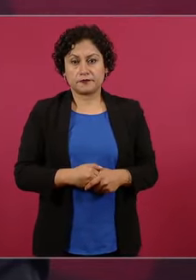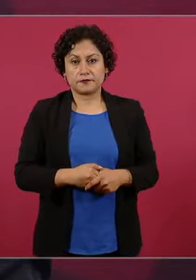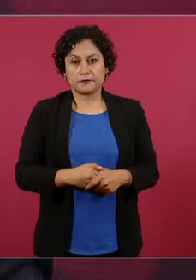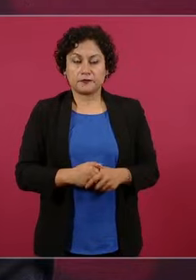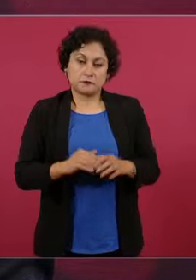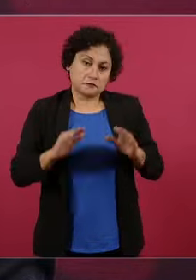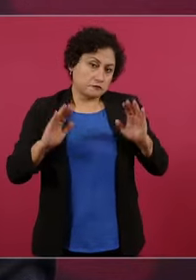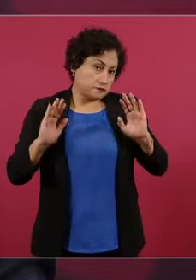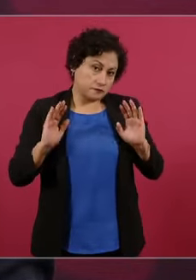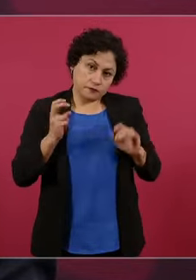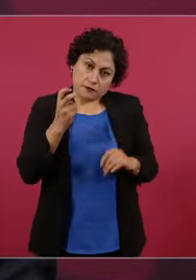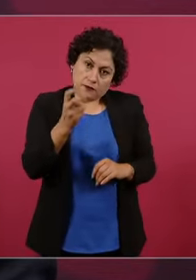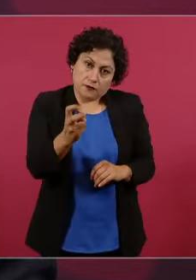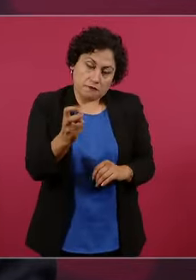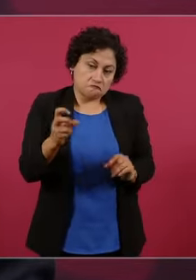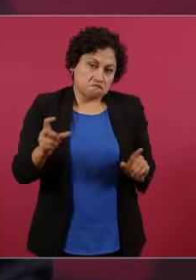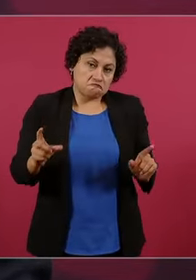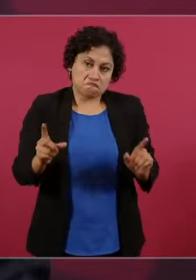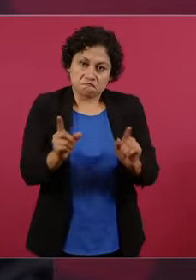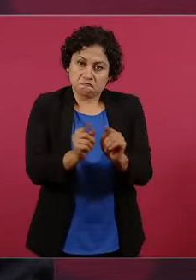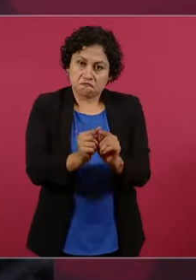Eso sí.